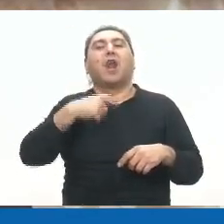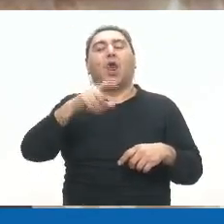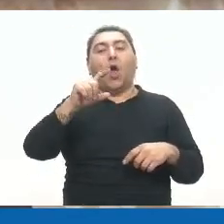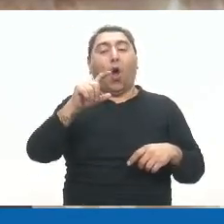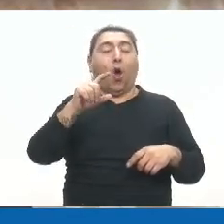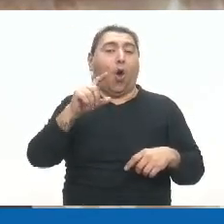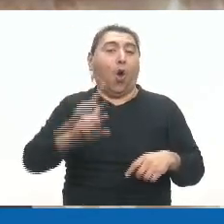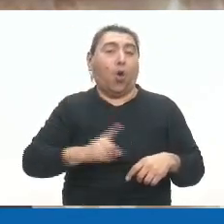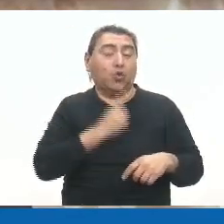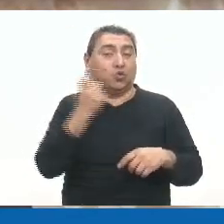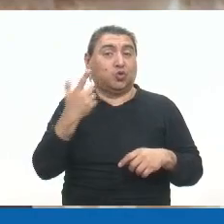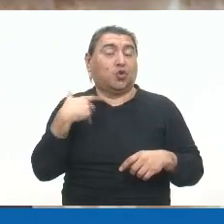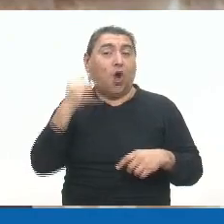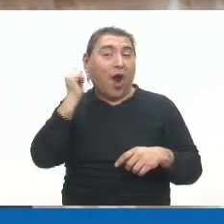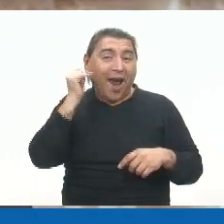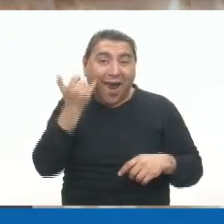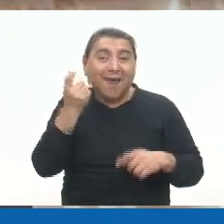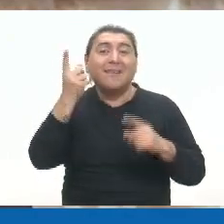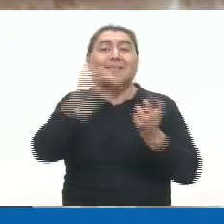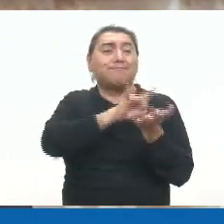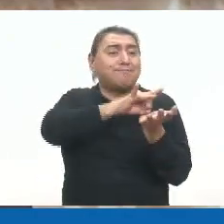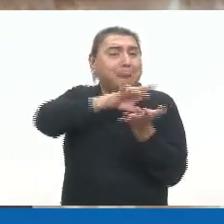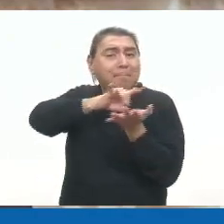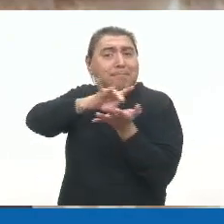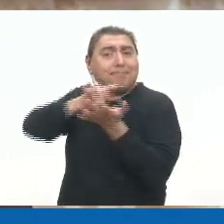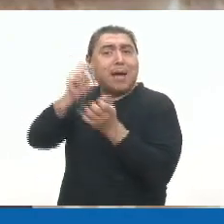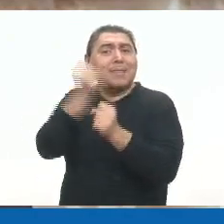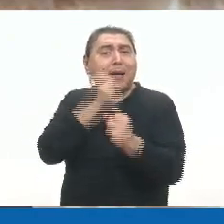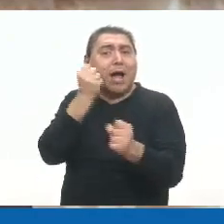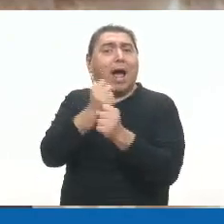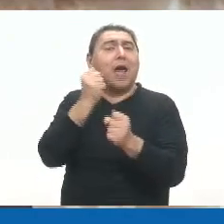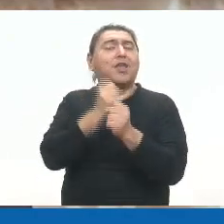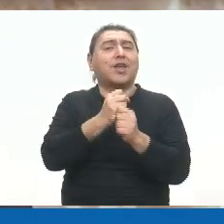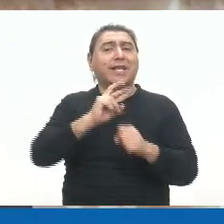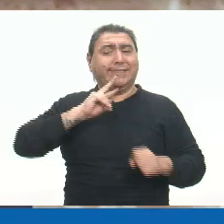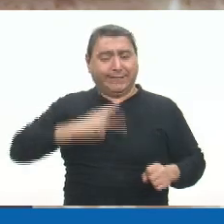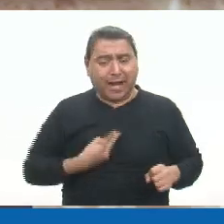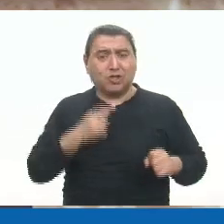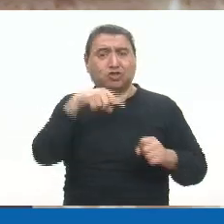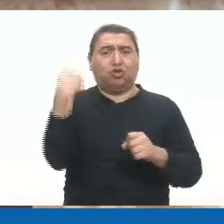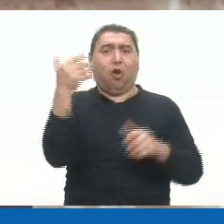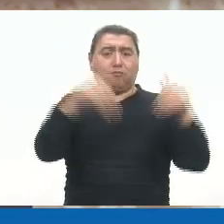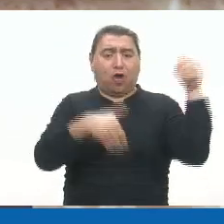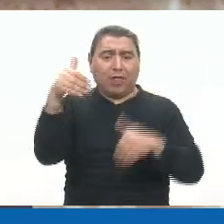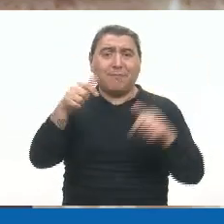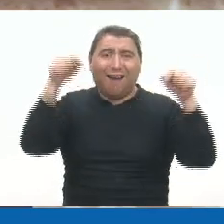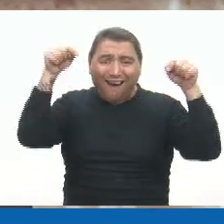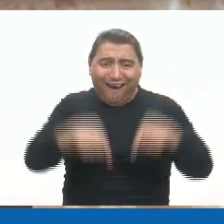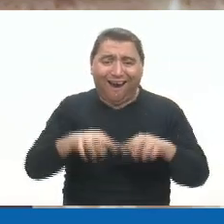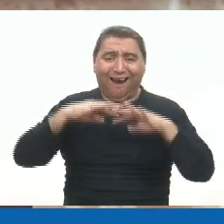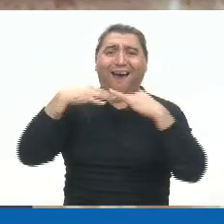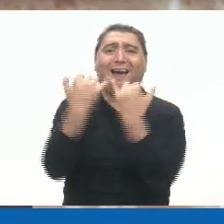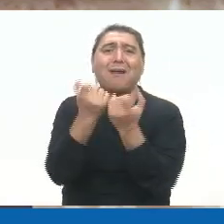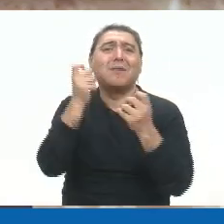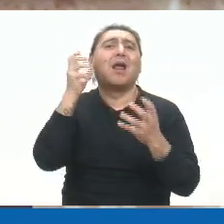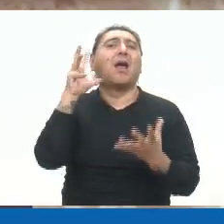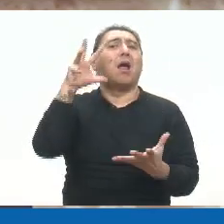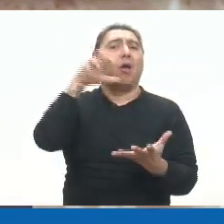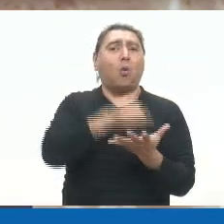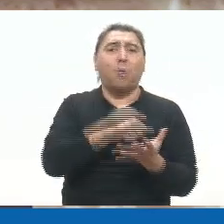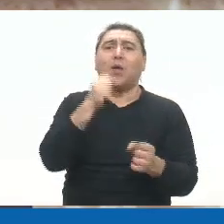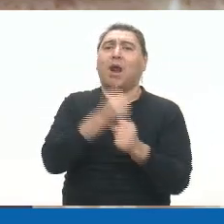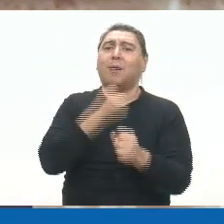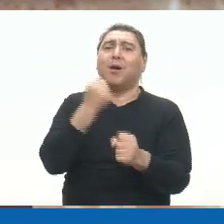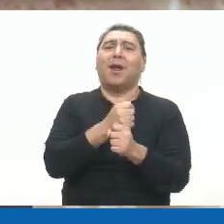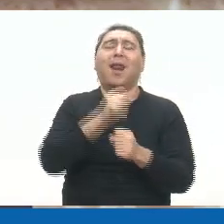a trabajadoras y trabajadores trans nosotros votamos en este recinto el cupo laboral trans